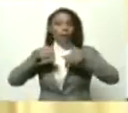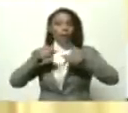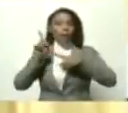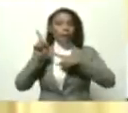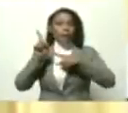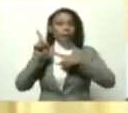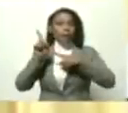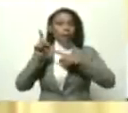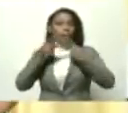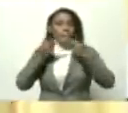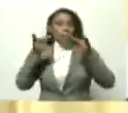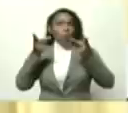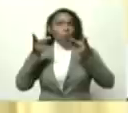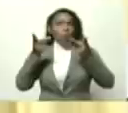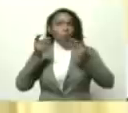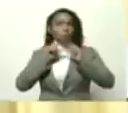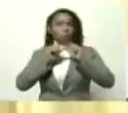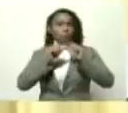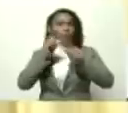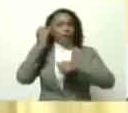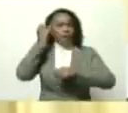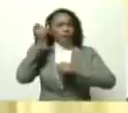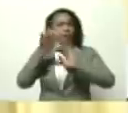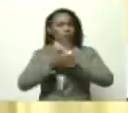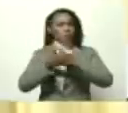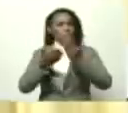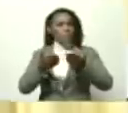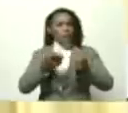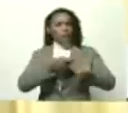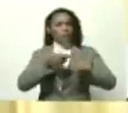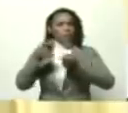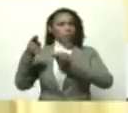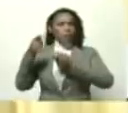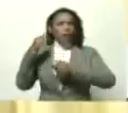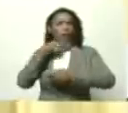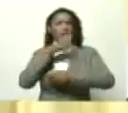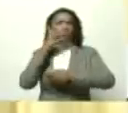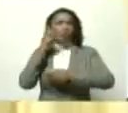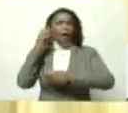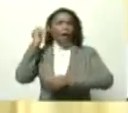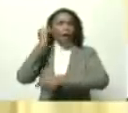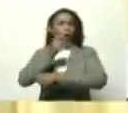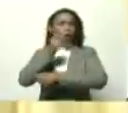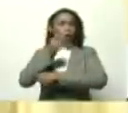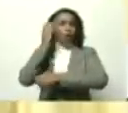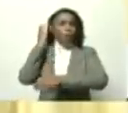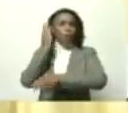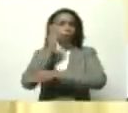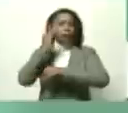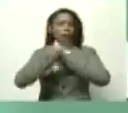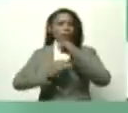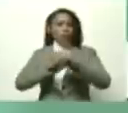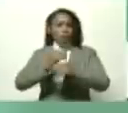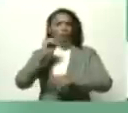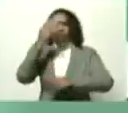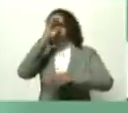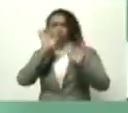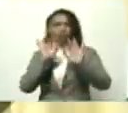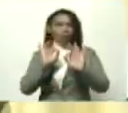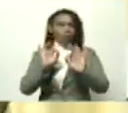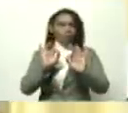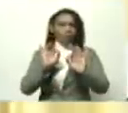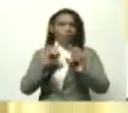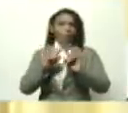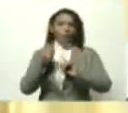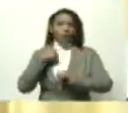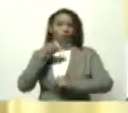comparecencia pública, ¿se mantiene esa idea de llevar a Duque a la Corte Penal Internacional? Sin duda, Eligio, pero... Ok, pero tengo